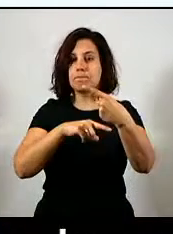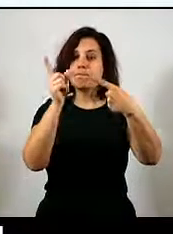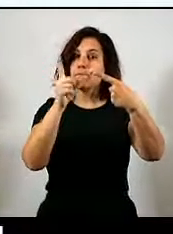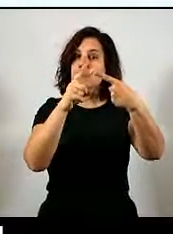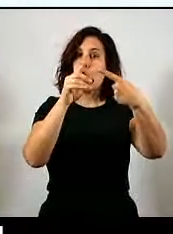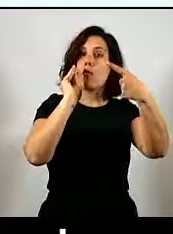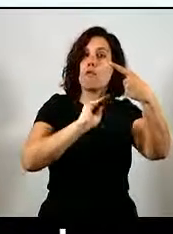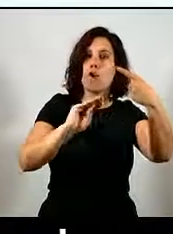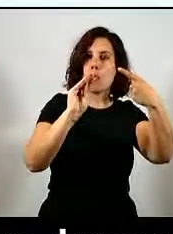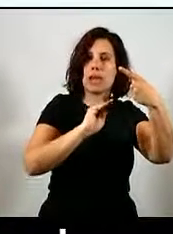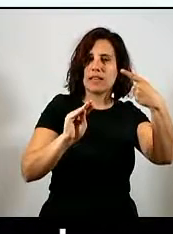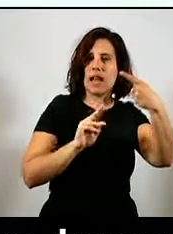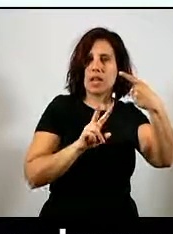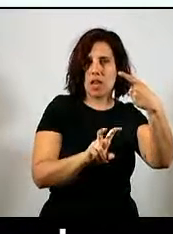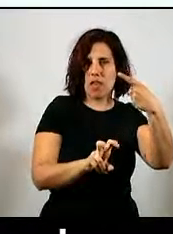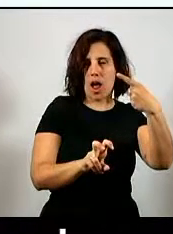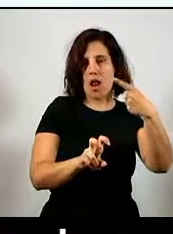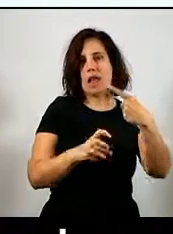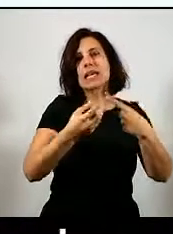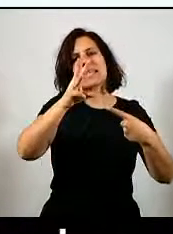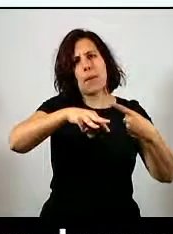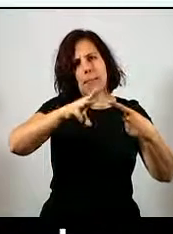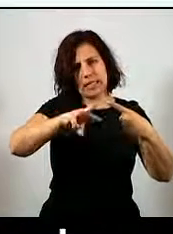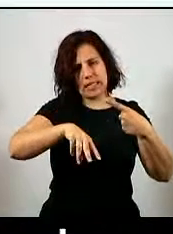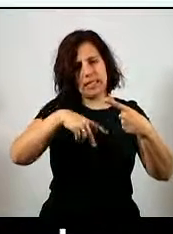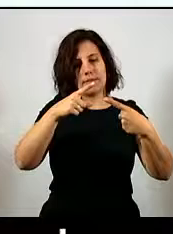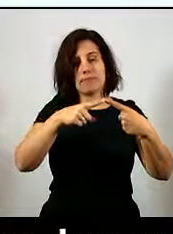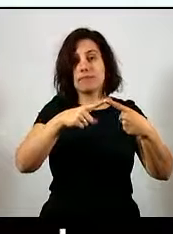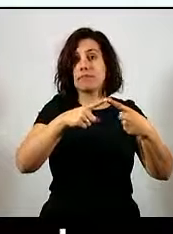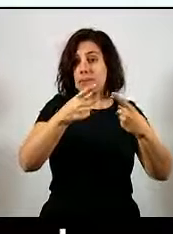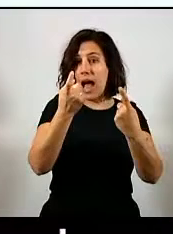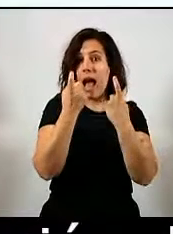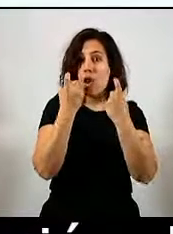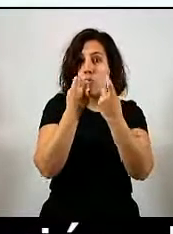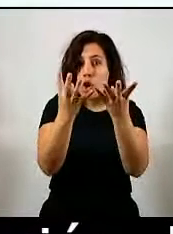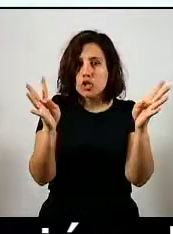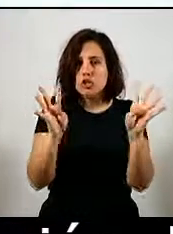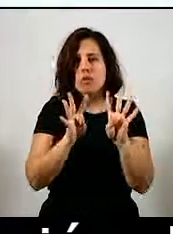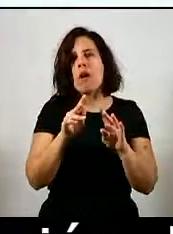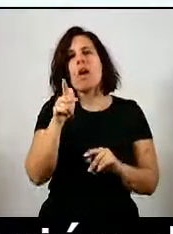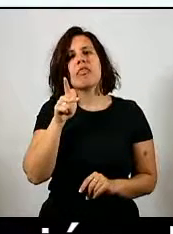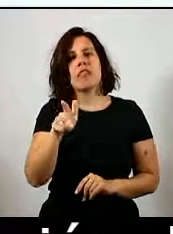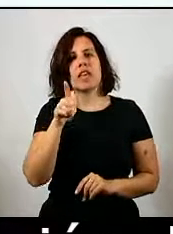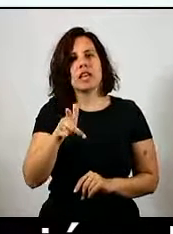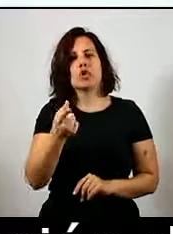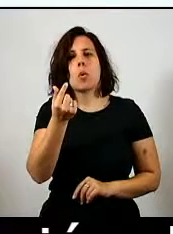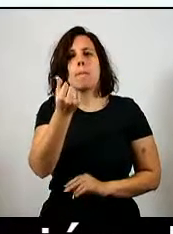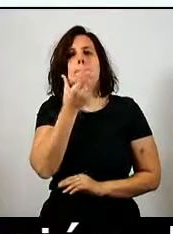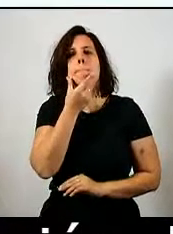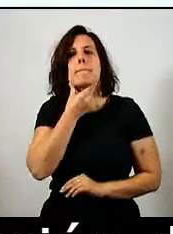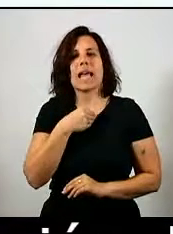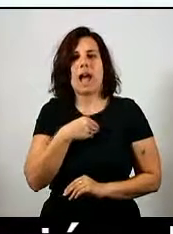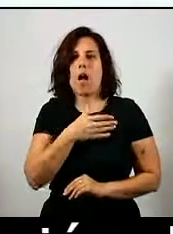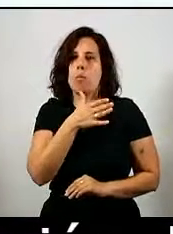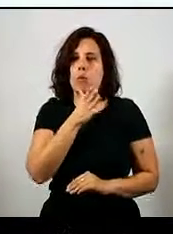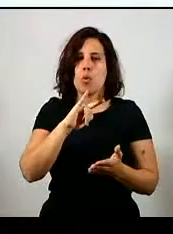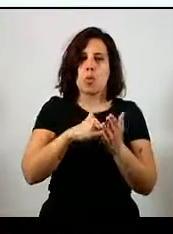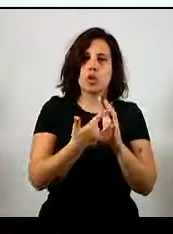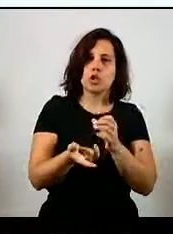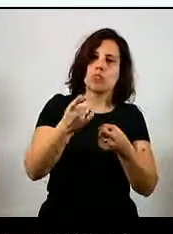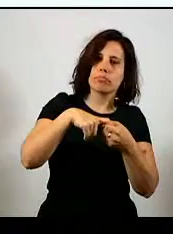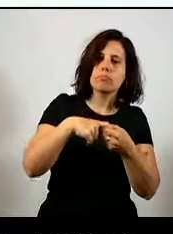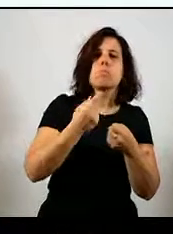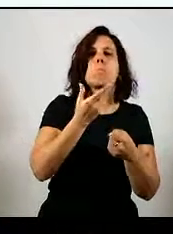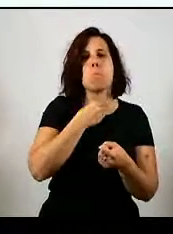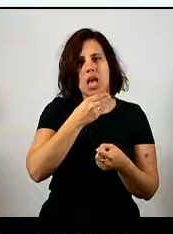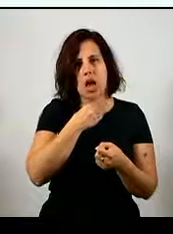formativa inicial con una duración de 3 meses en la que el alumnado tendrá derecho a percibir una beca por la asistencia al proyecto y,